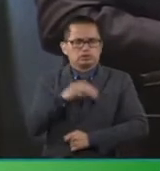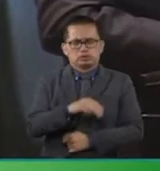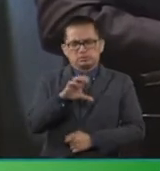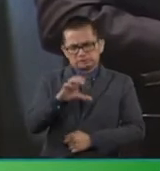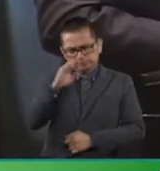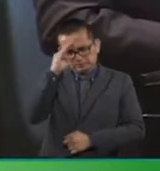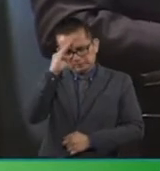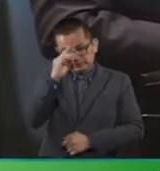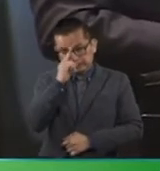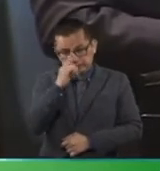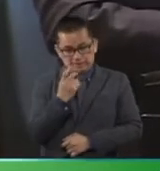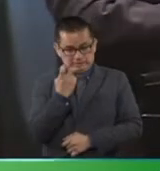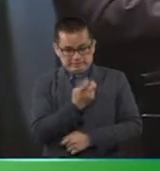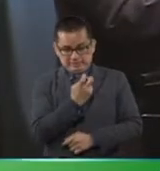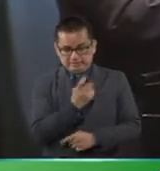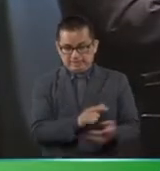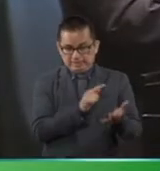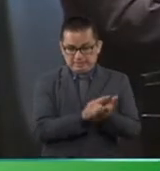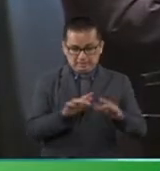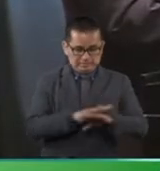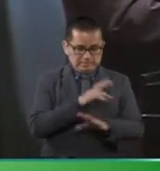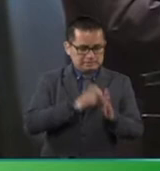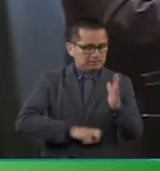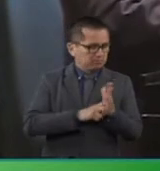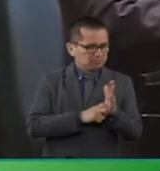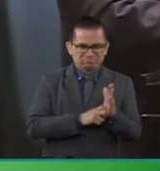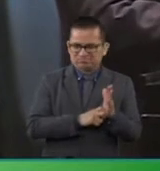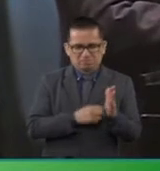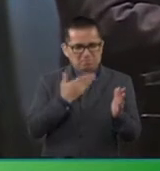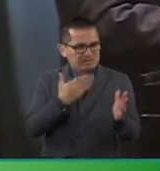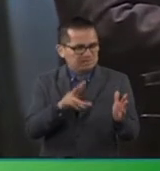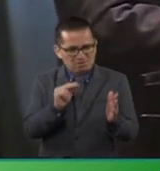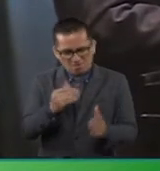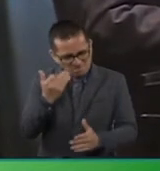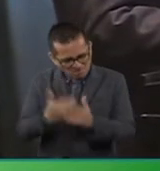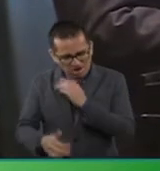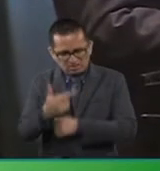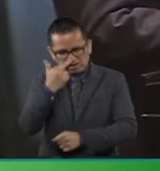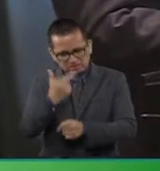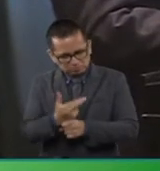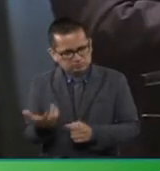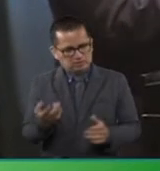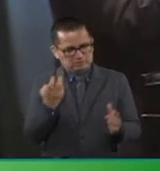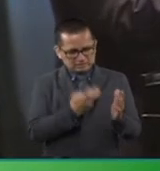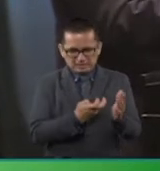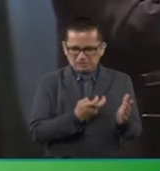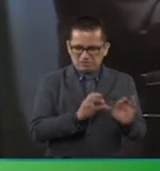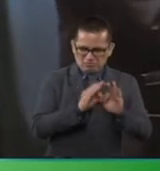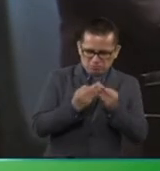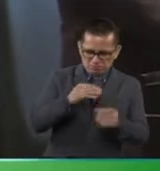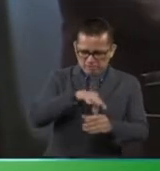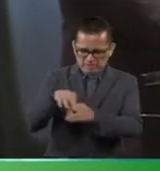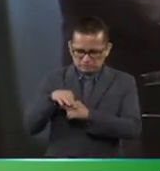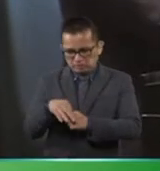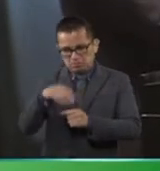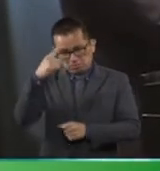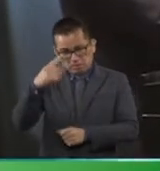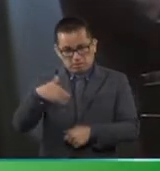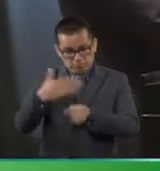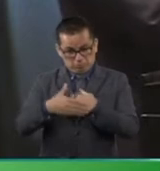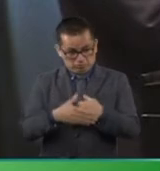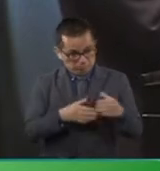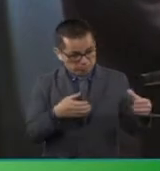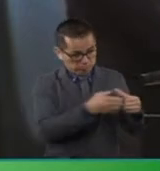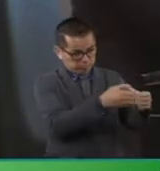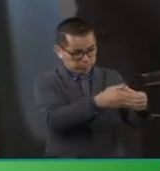haciendo con esta reforma judicial y con el modelo electoral que se está planteando para la integración de los órganos